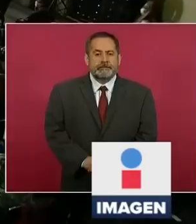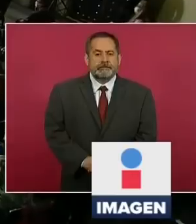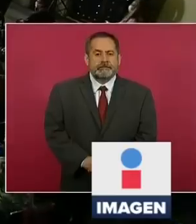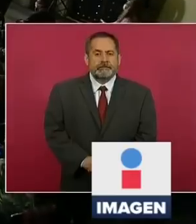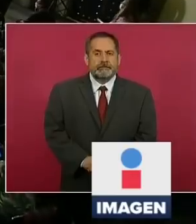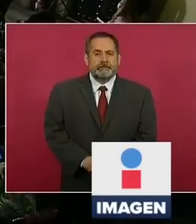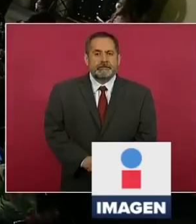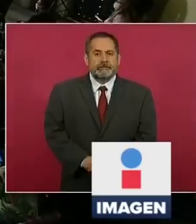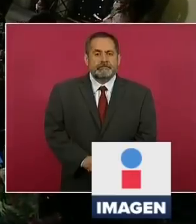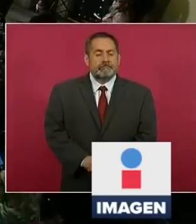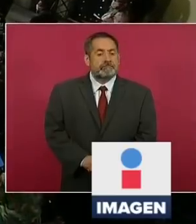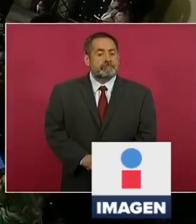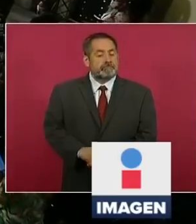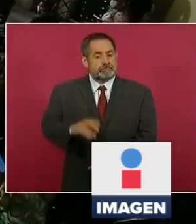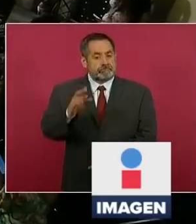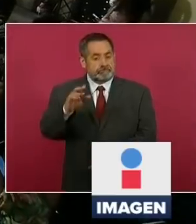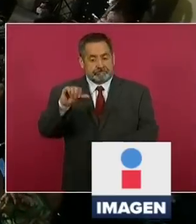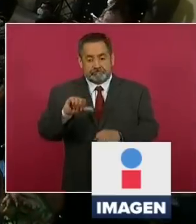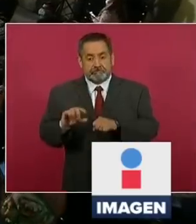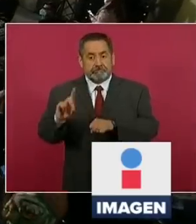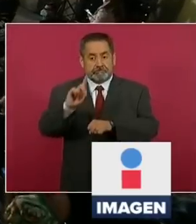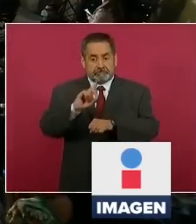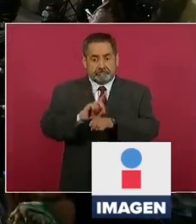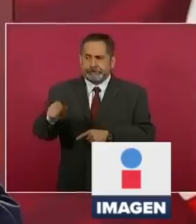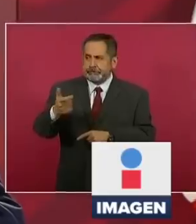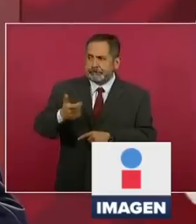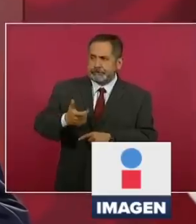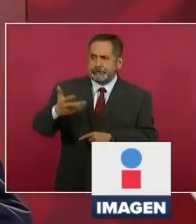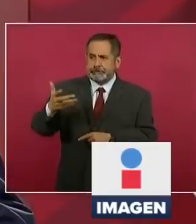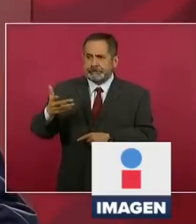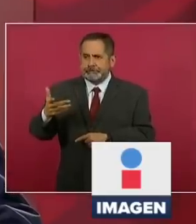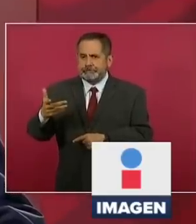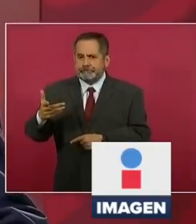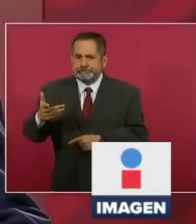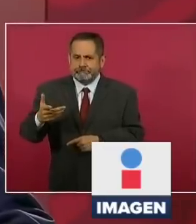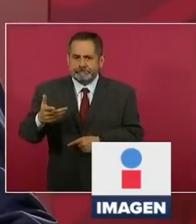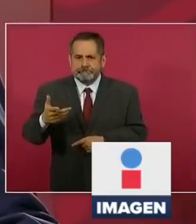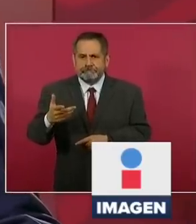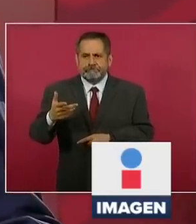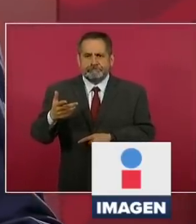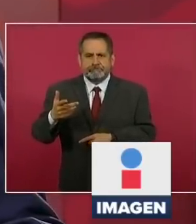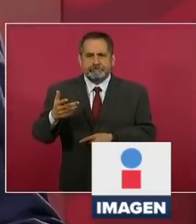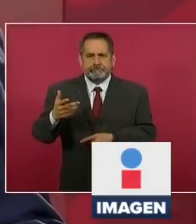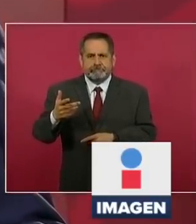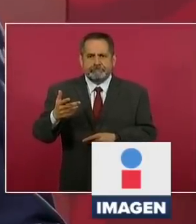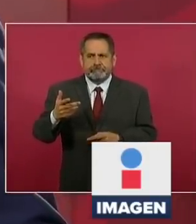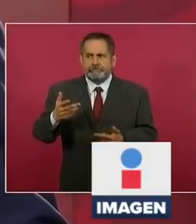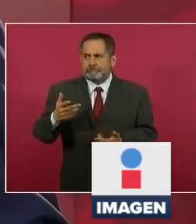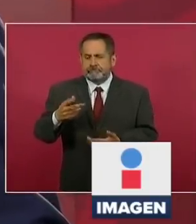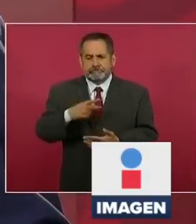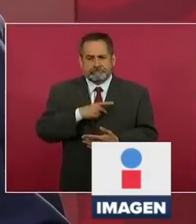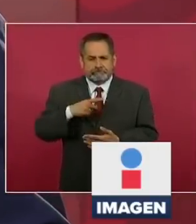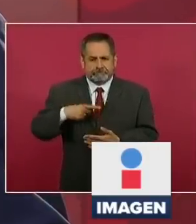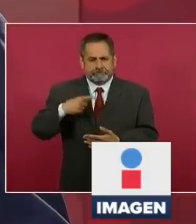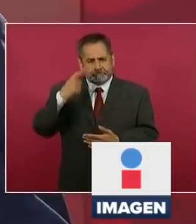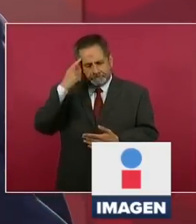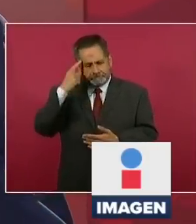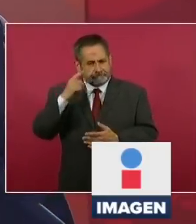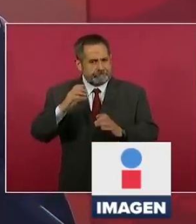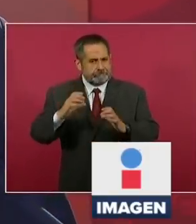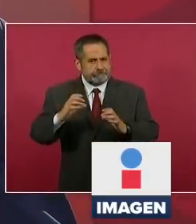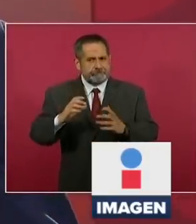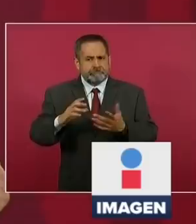para enfrentar la inflación. Y debemos de evitar que